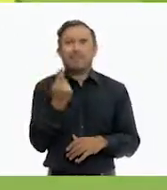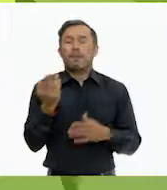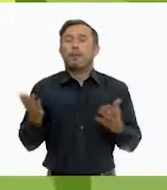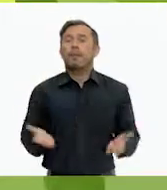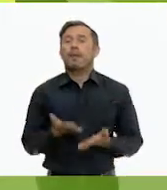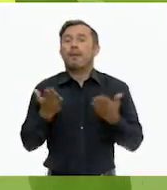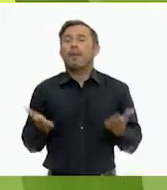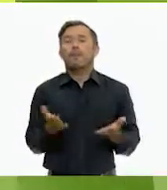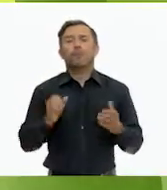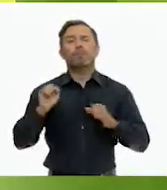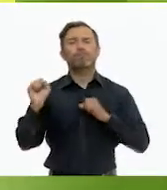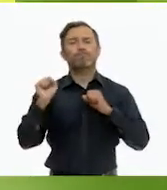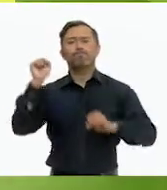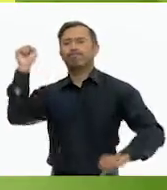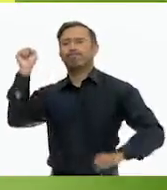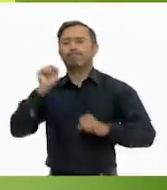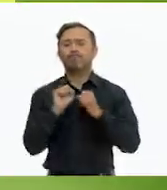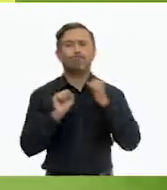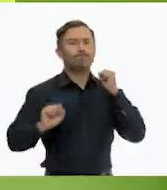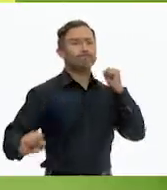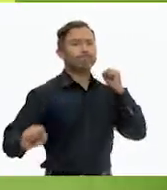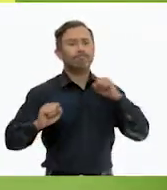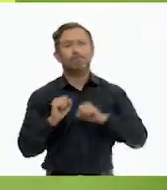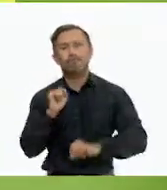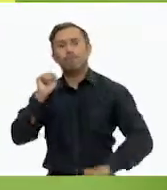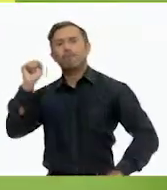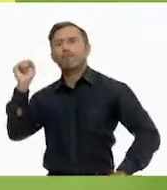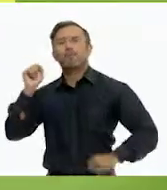Y estirarse.